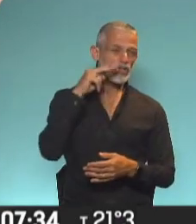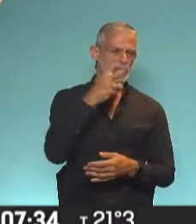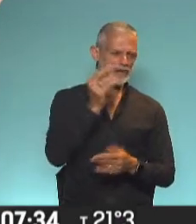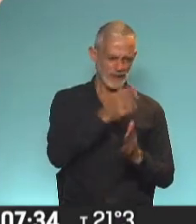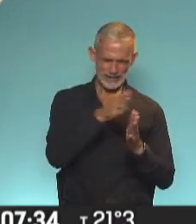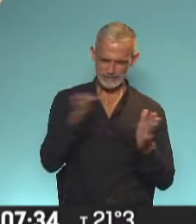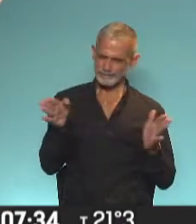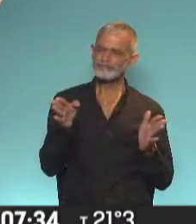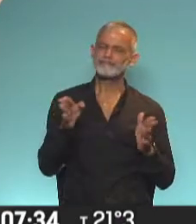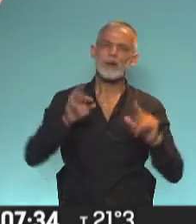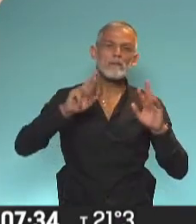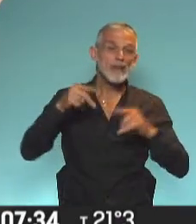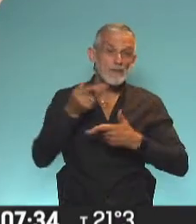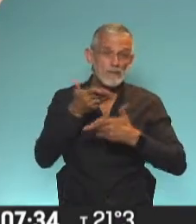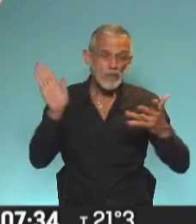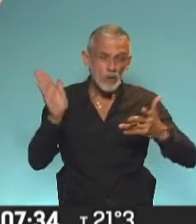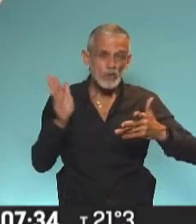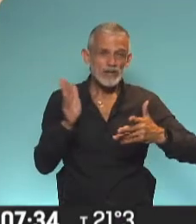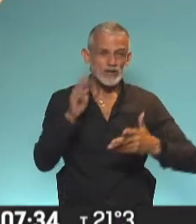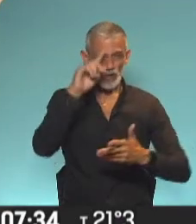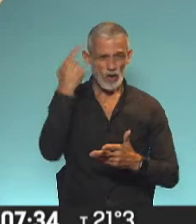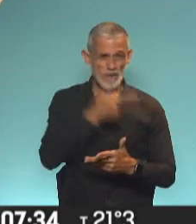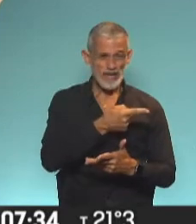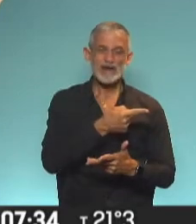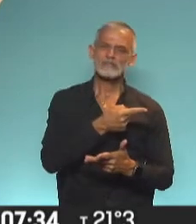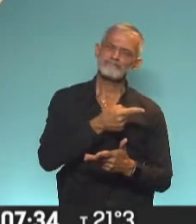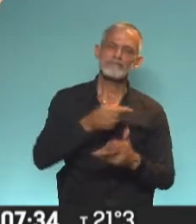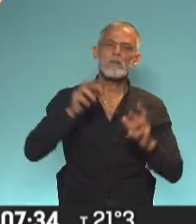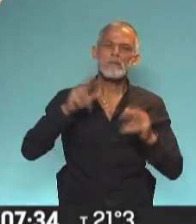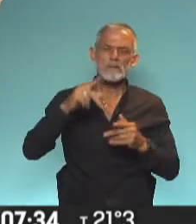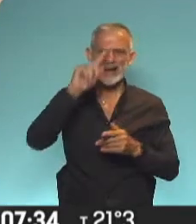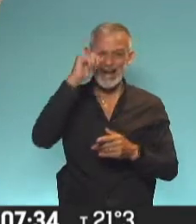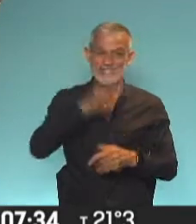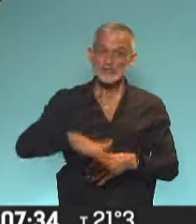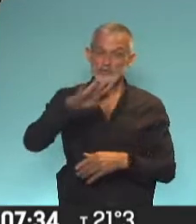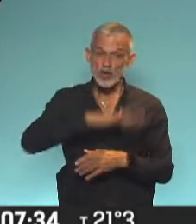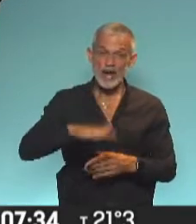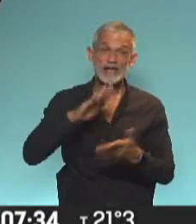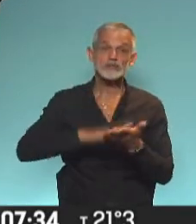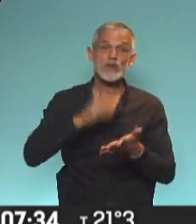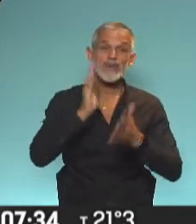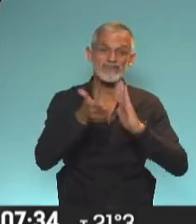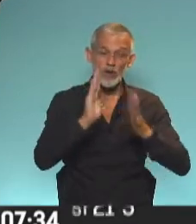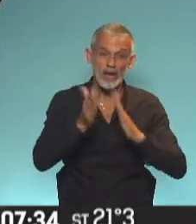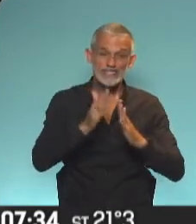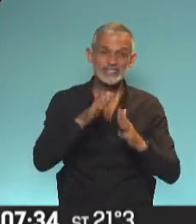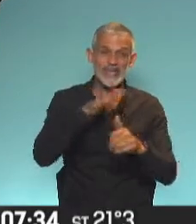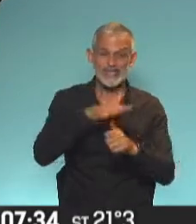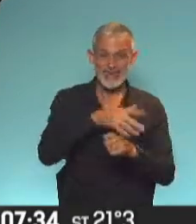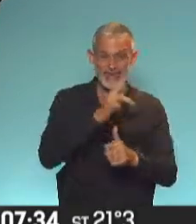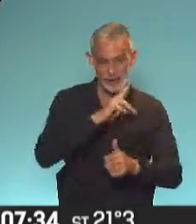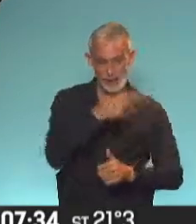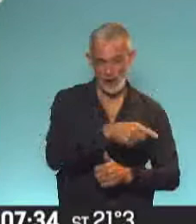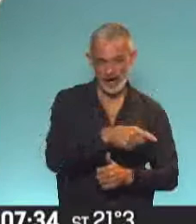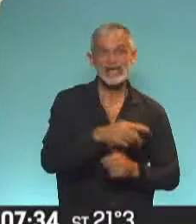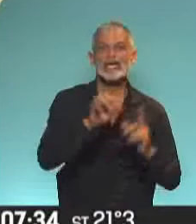en términos de políticas públicas, tenemos que hablar necesariamente del Plan de Acción Nacional contra las Violencias de Género, pero tenemos que